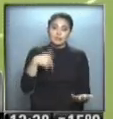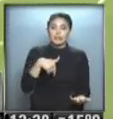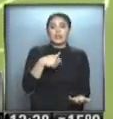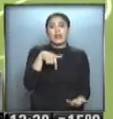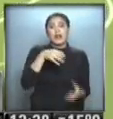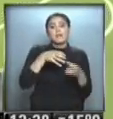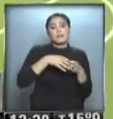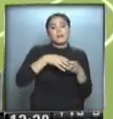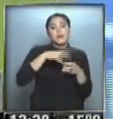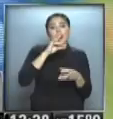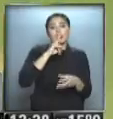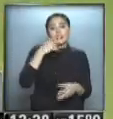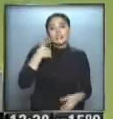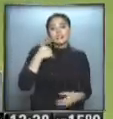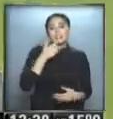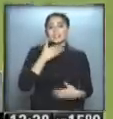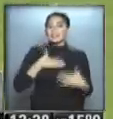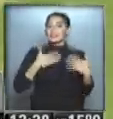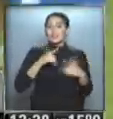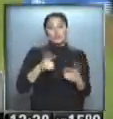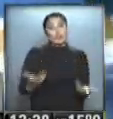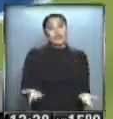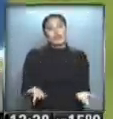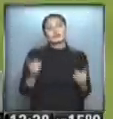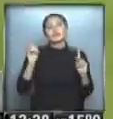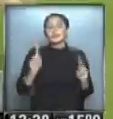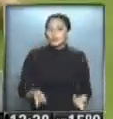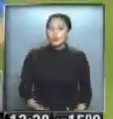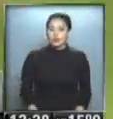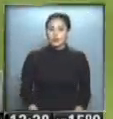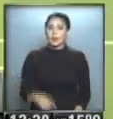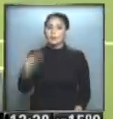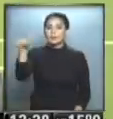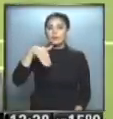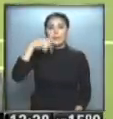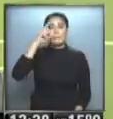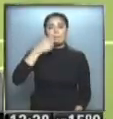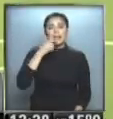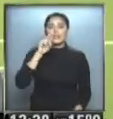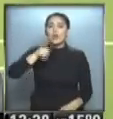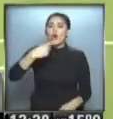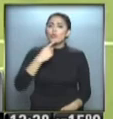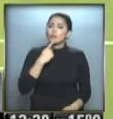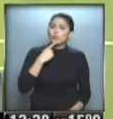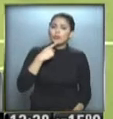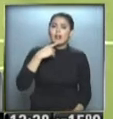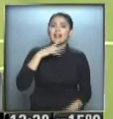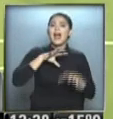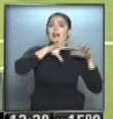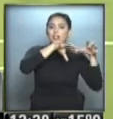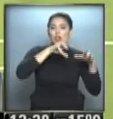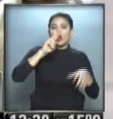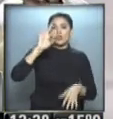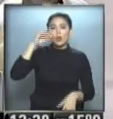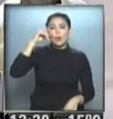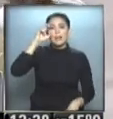de Martino, pero lo cierto es que está convocado Lionel Messi. Otro que es duda es el arquero, Chiquito Romero, que